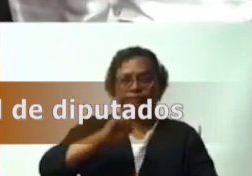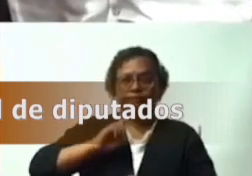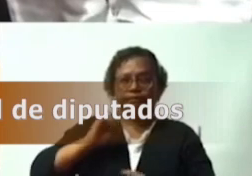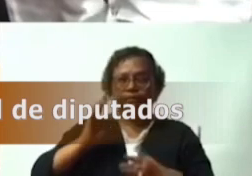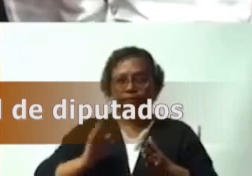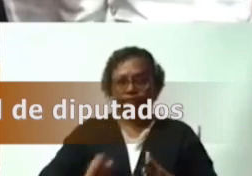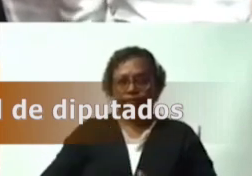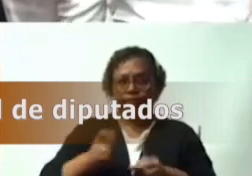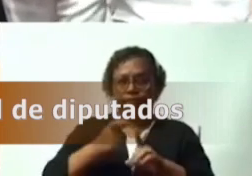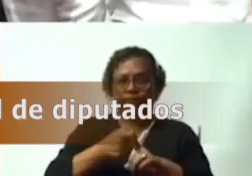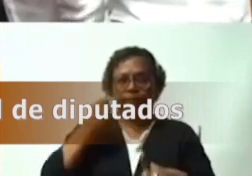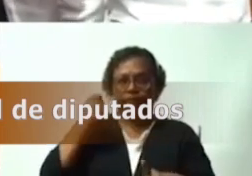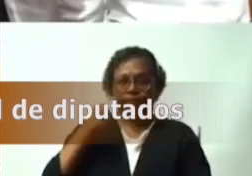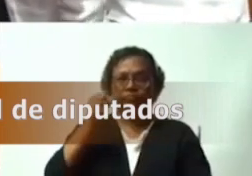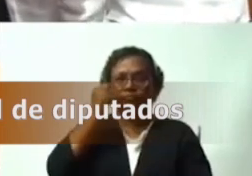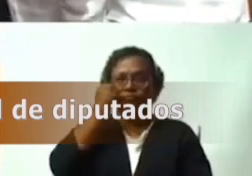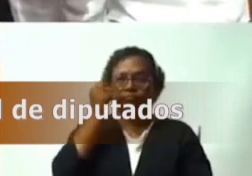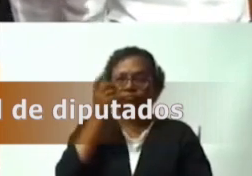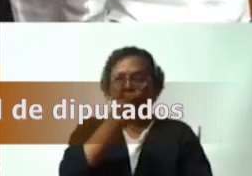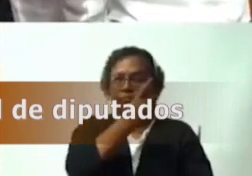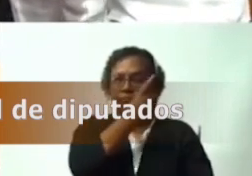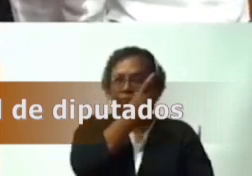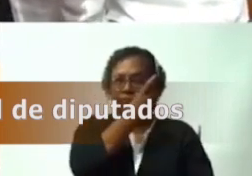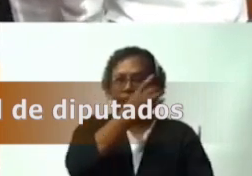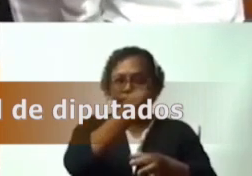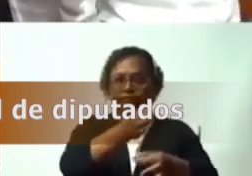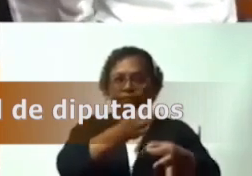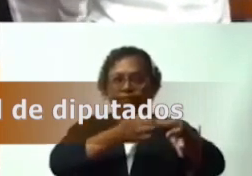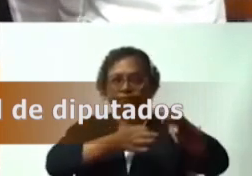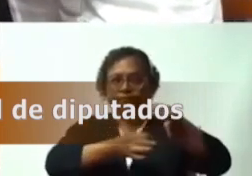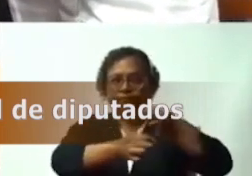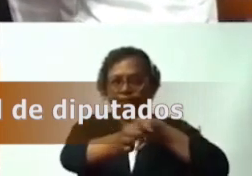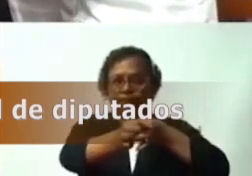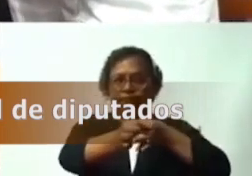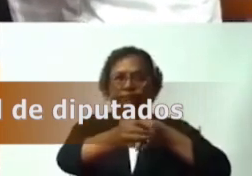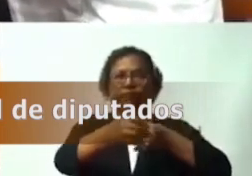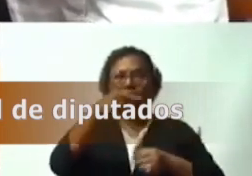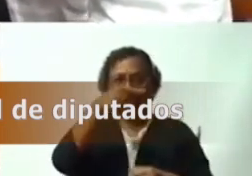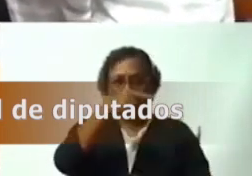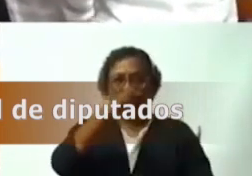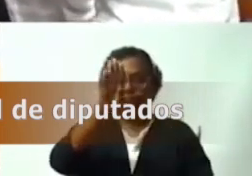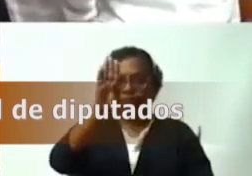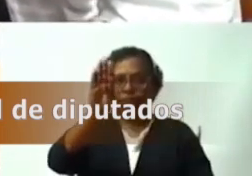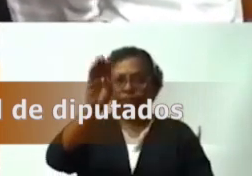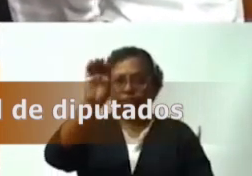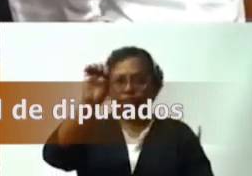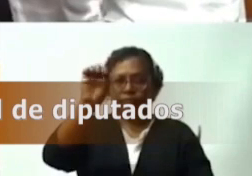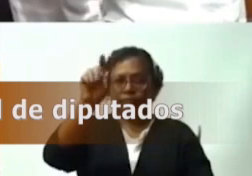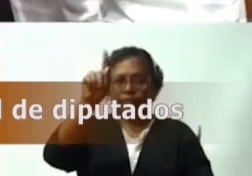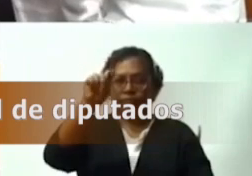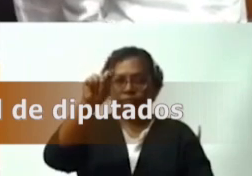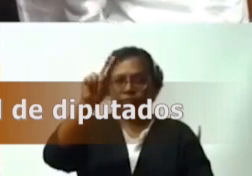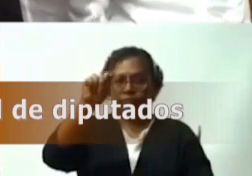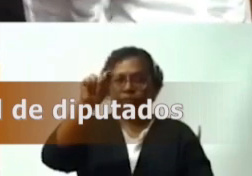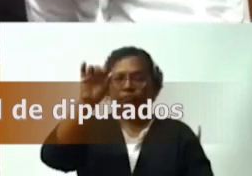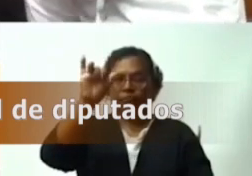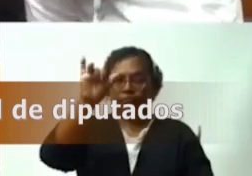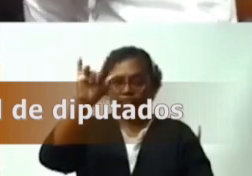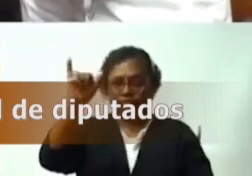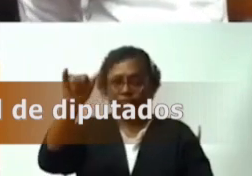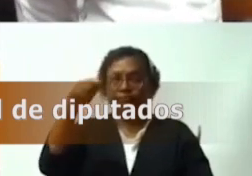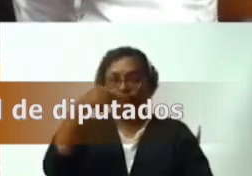en de ahora en adelante por la mayoría del prm en el congreso deben ser consensuada con